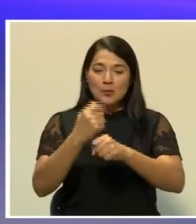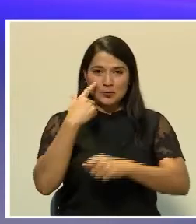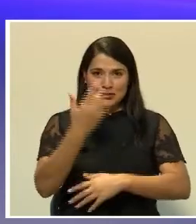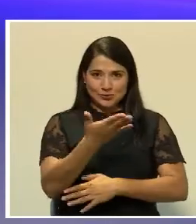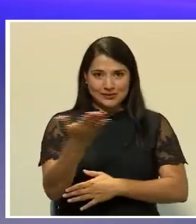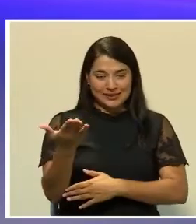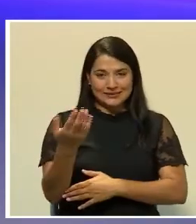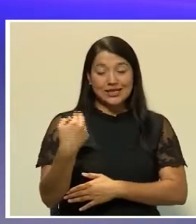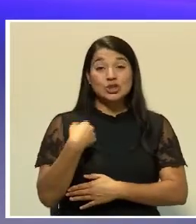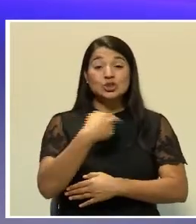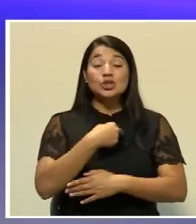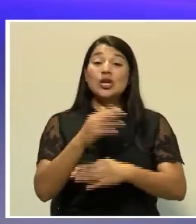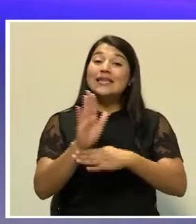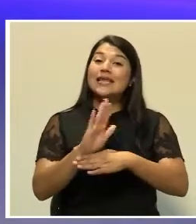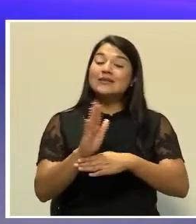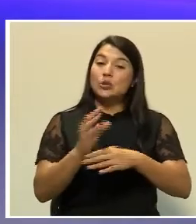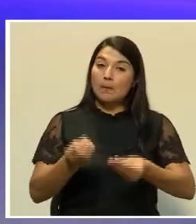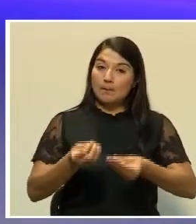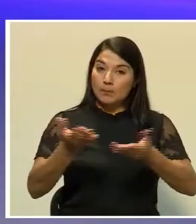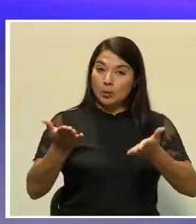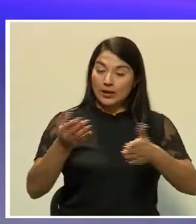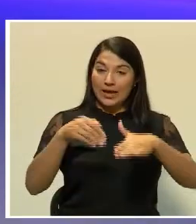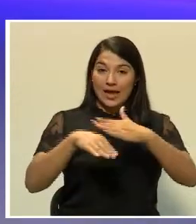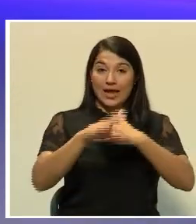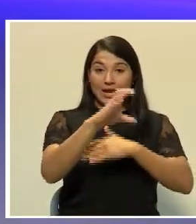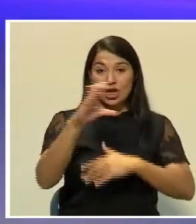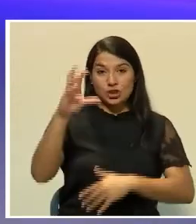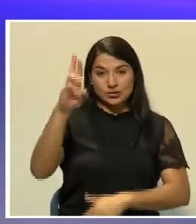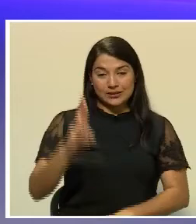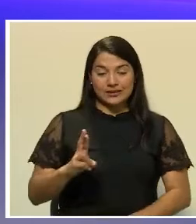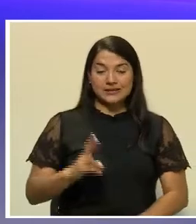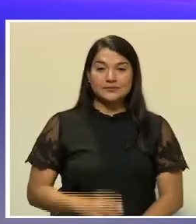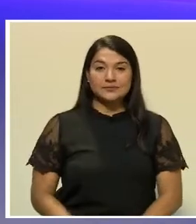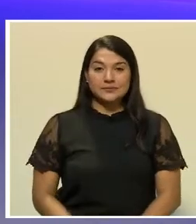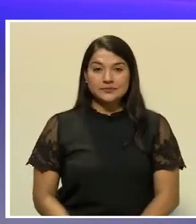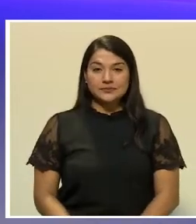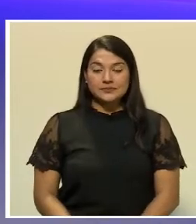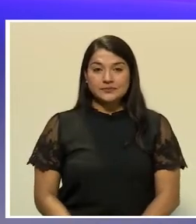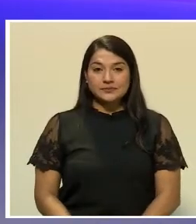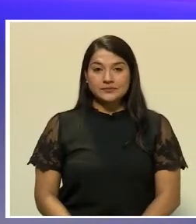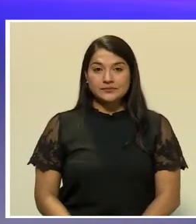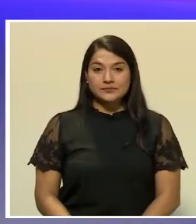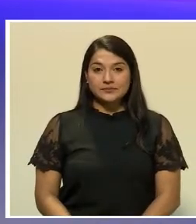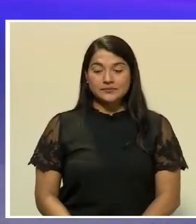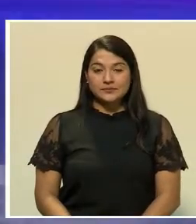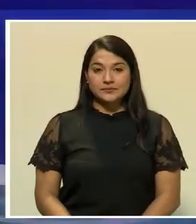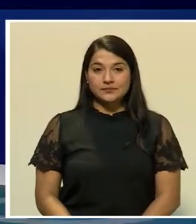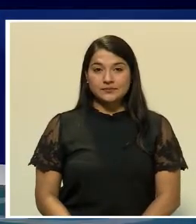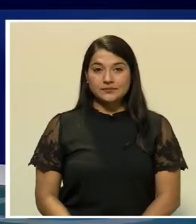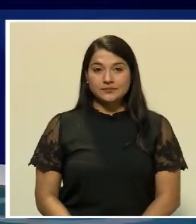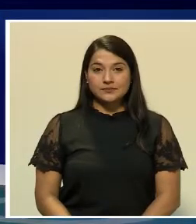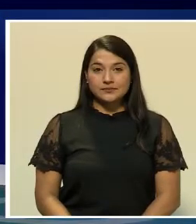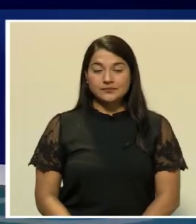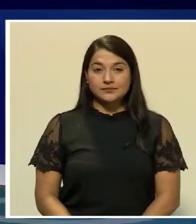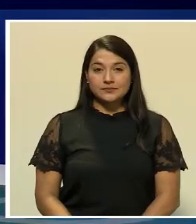usted. Somos la televisión pública de Costa Rica.